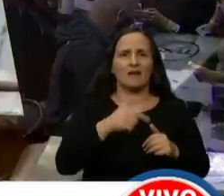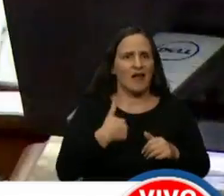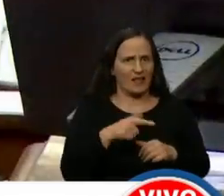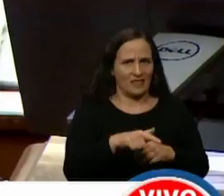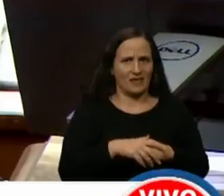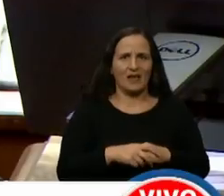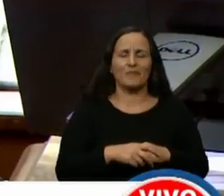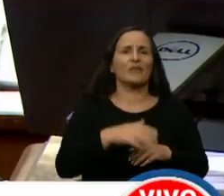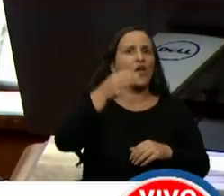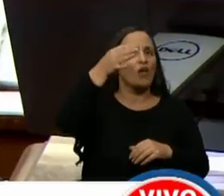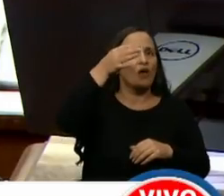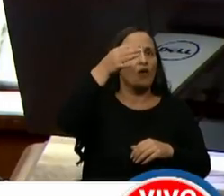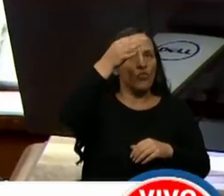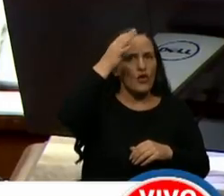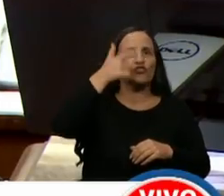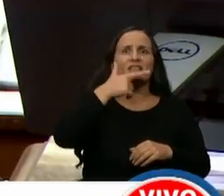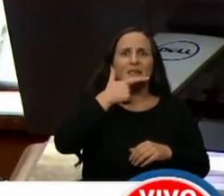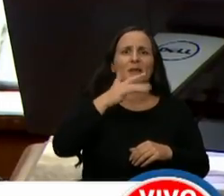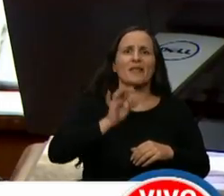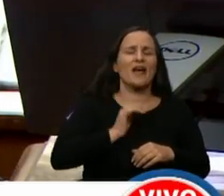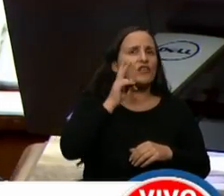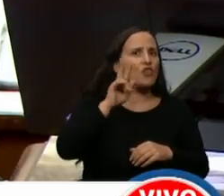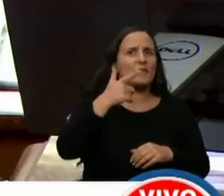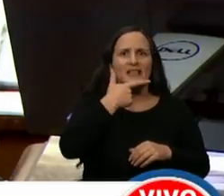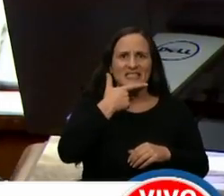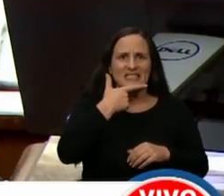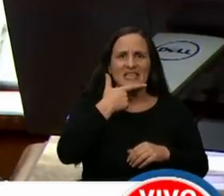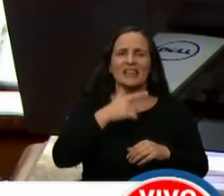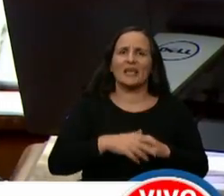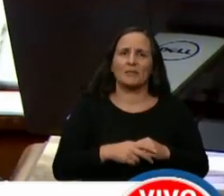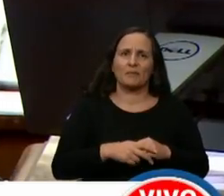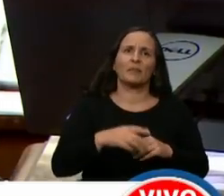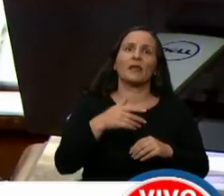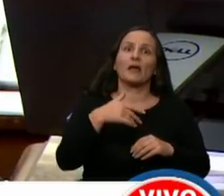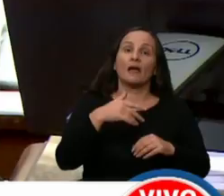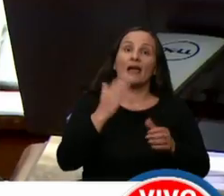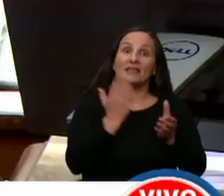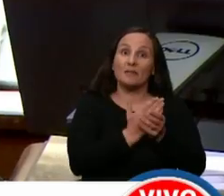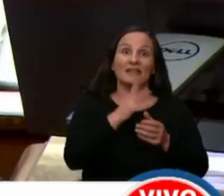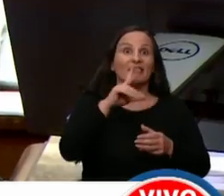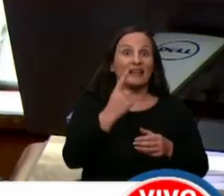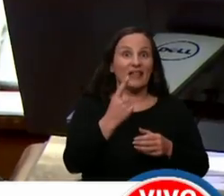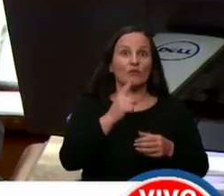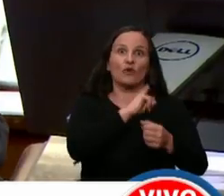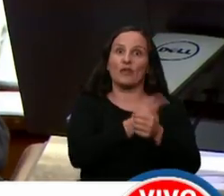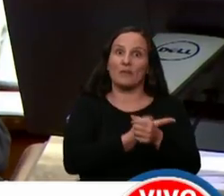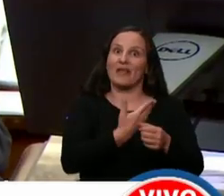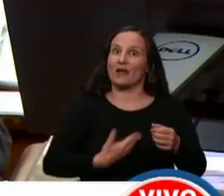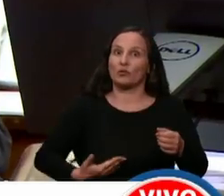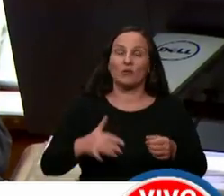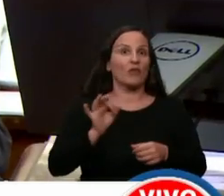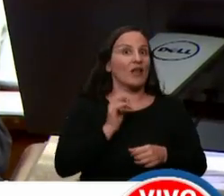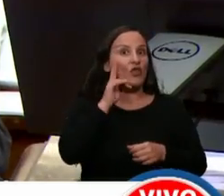el 12 de septiembre de 2017 aprobación expediente 31 del poder ejecutivo 2017